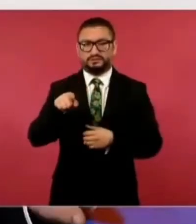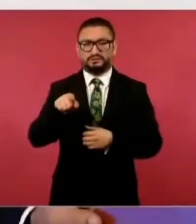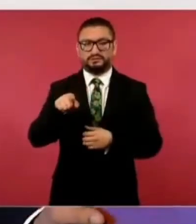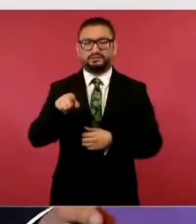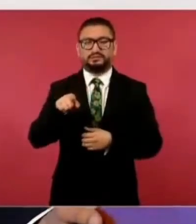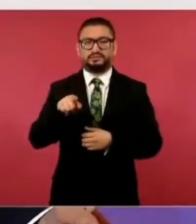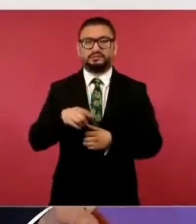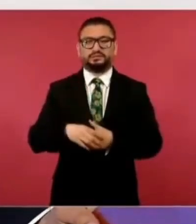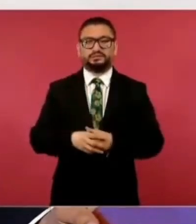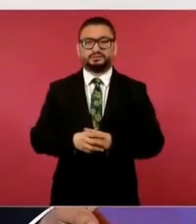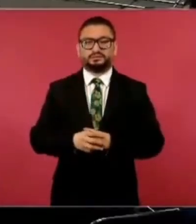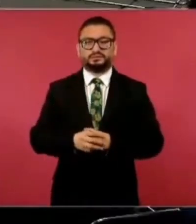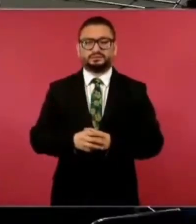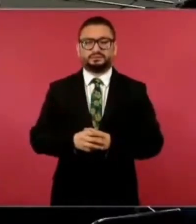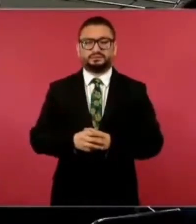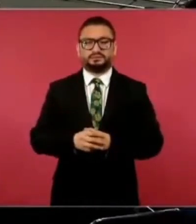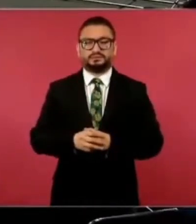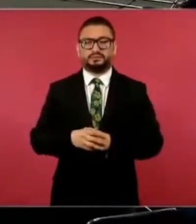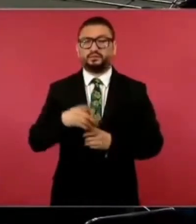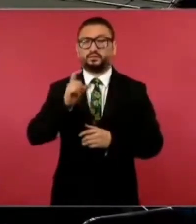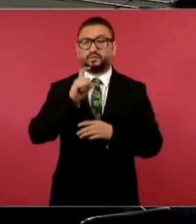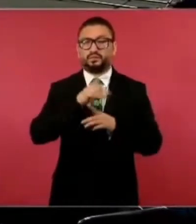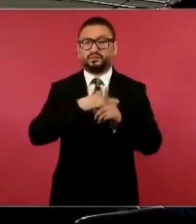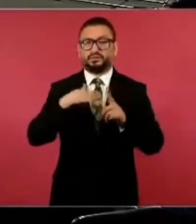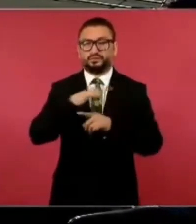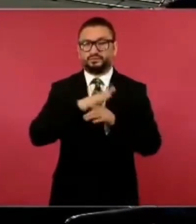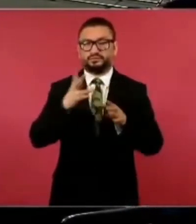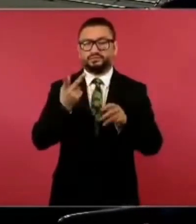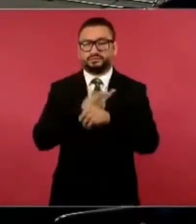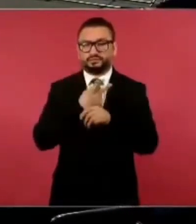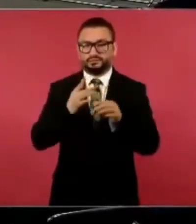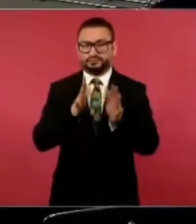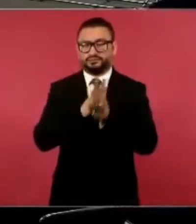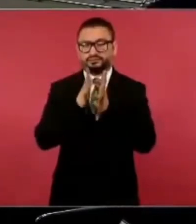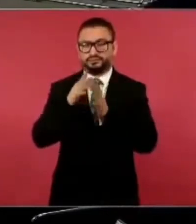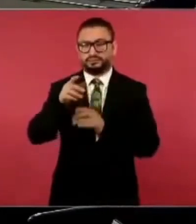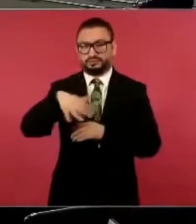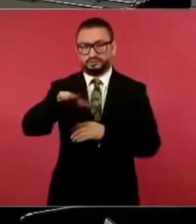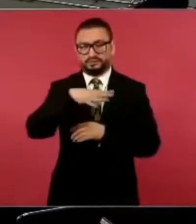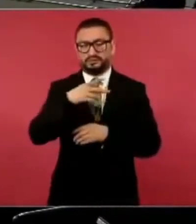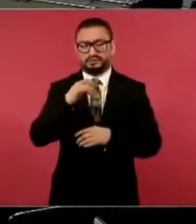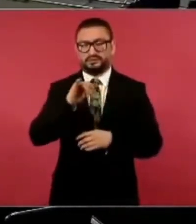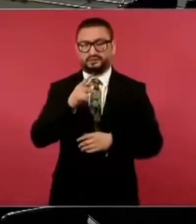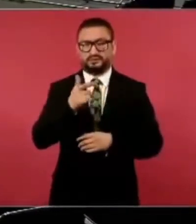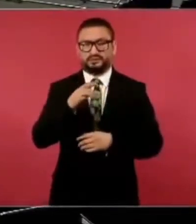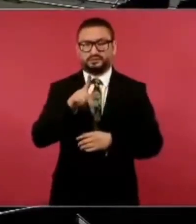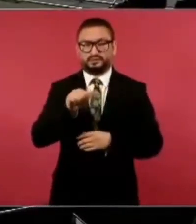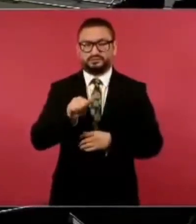de los sucesos en Iguala. Sí.